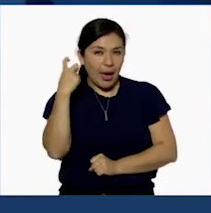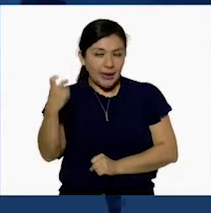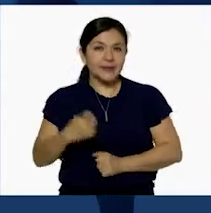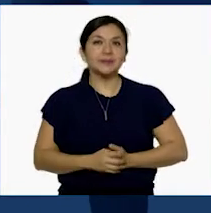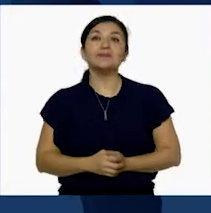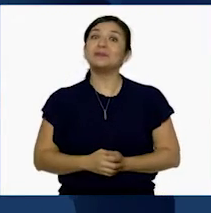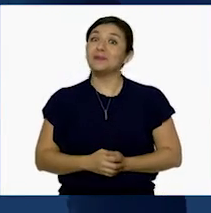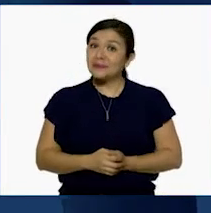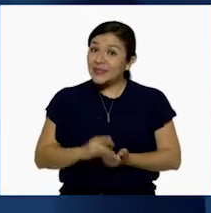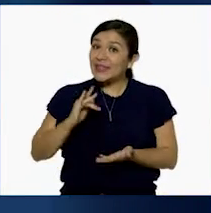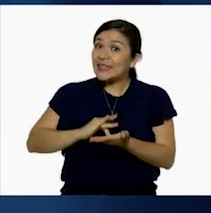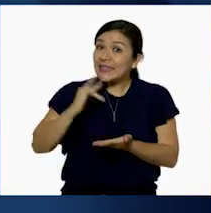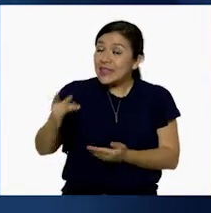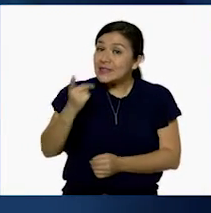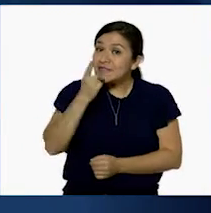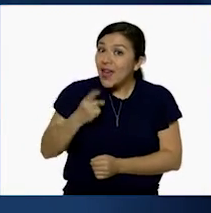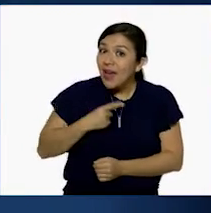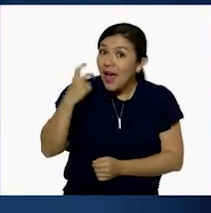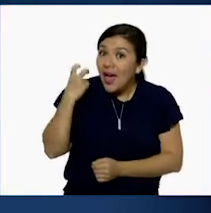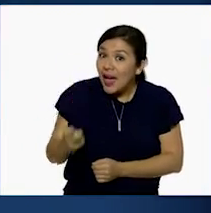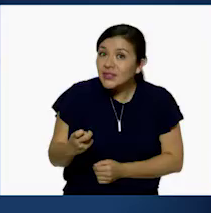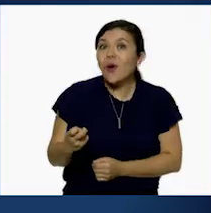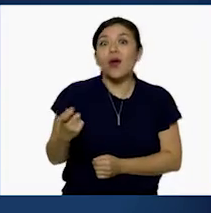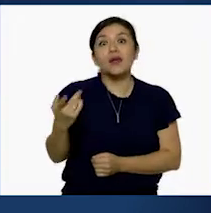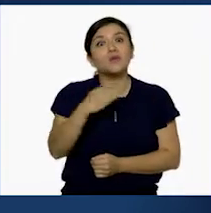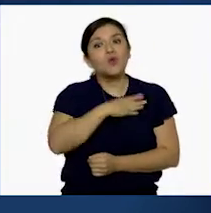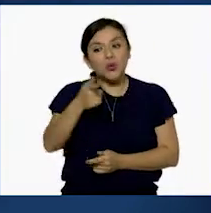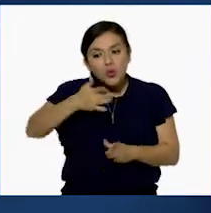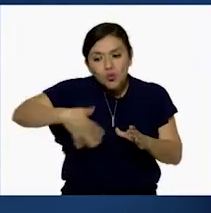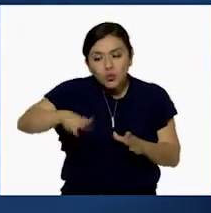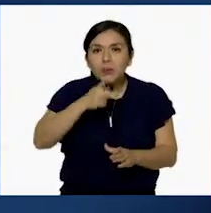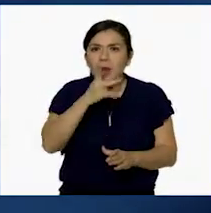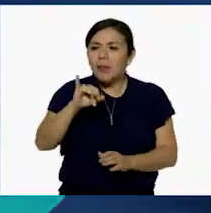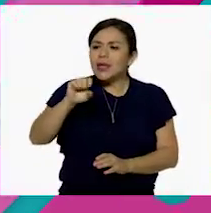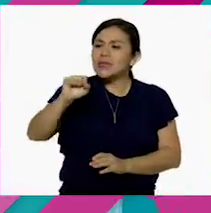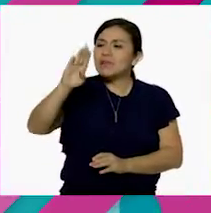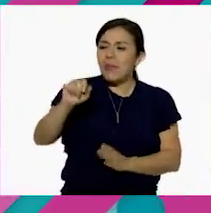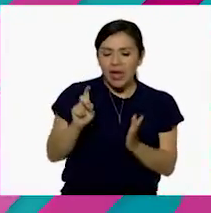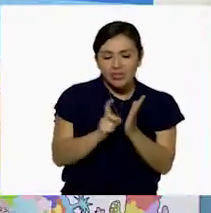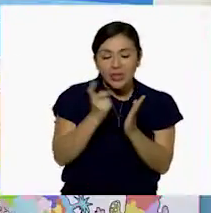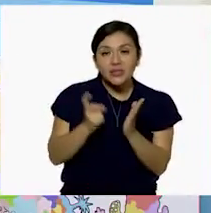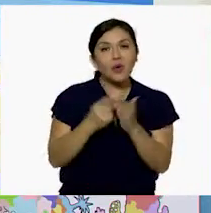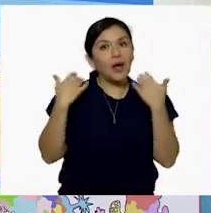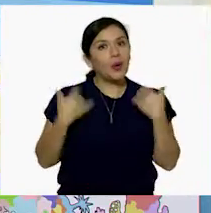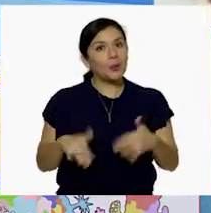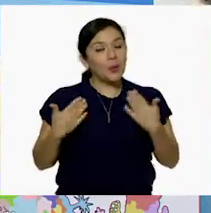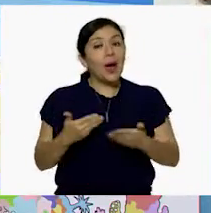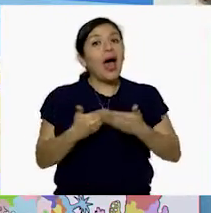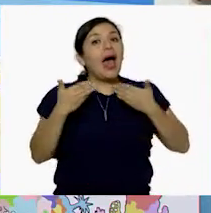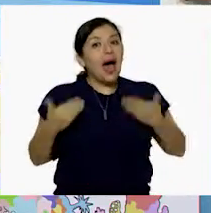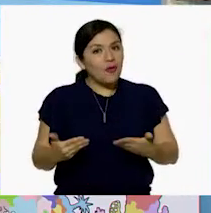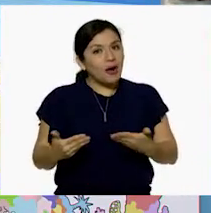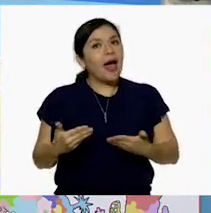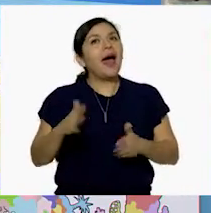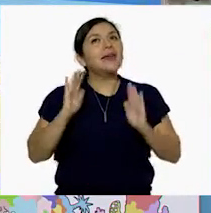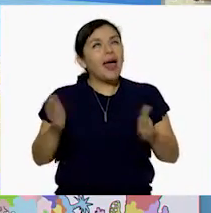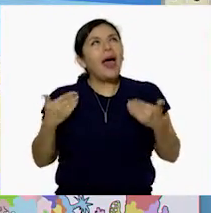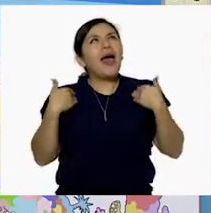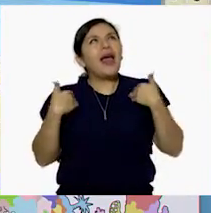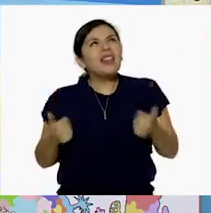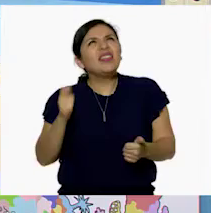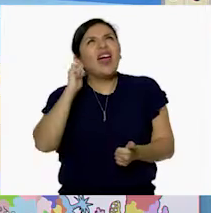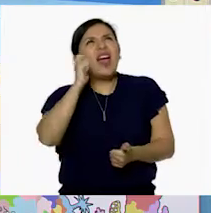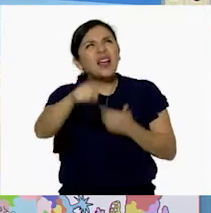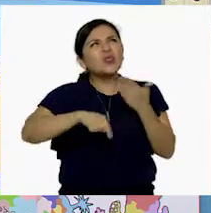Pues muchísimas gracias, María. Qué bueno que buscaste izba en el diccionario. Ahora tenemos mayor claridad sobre el